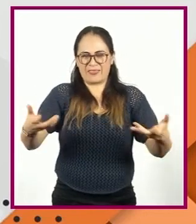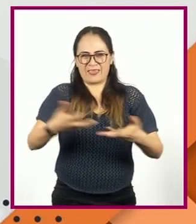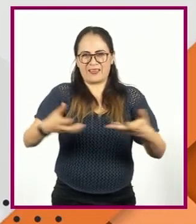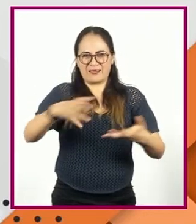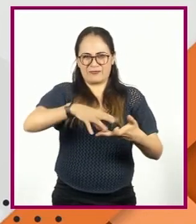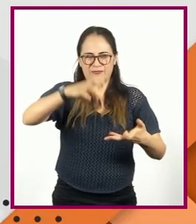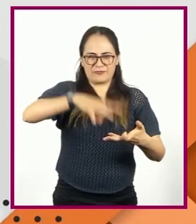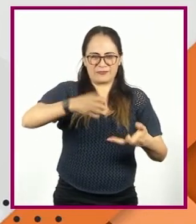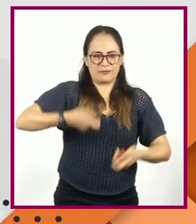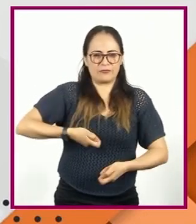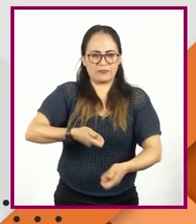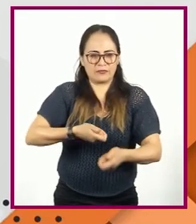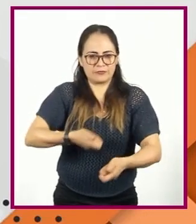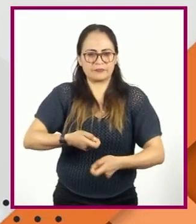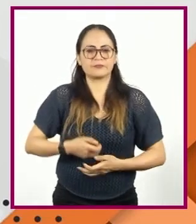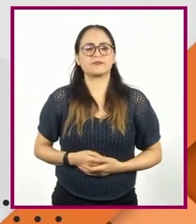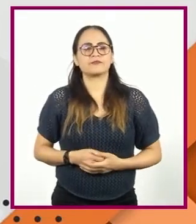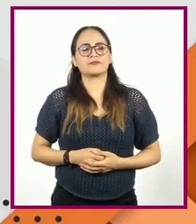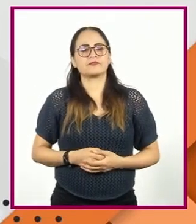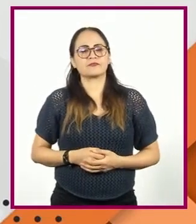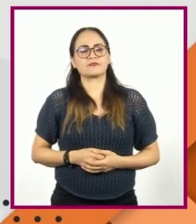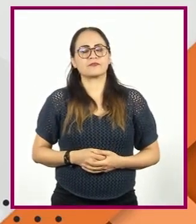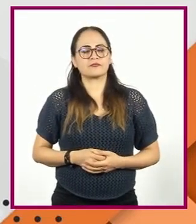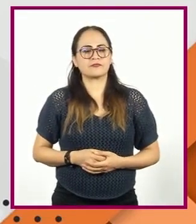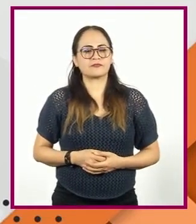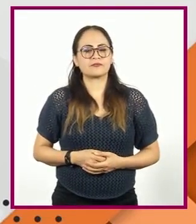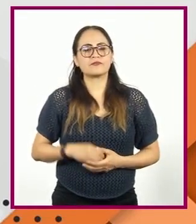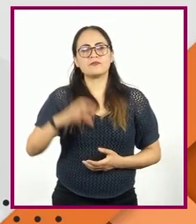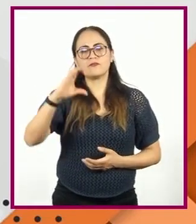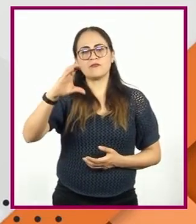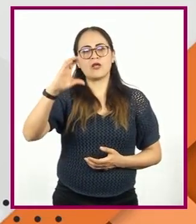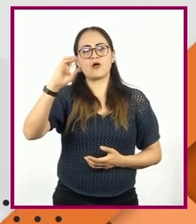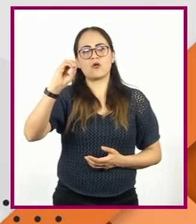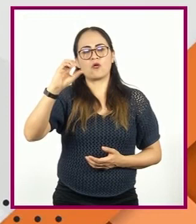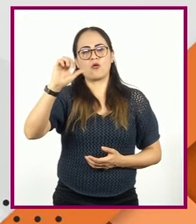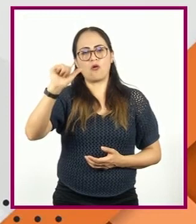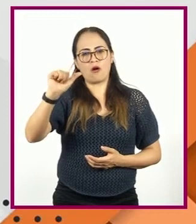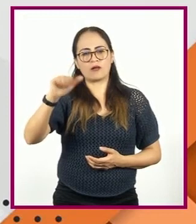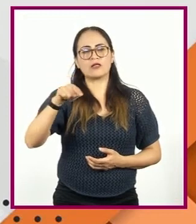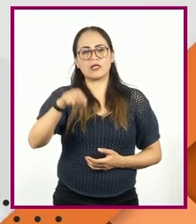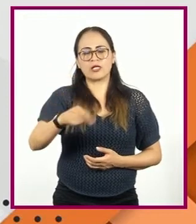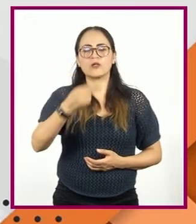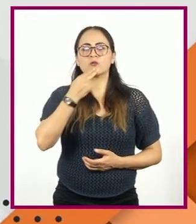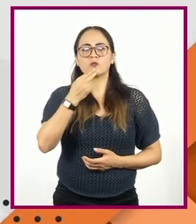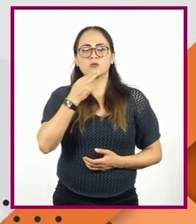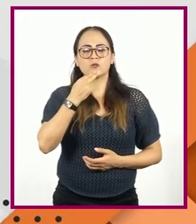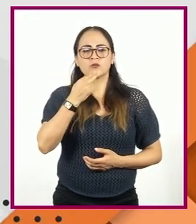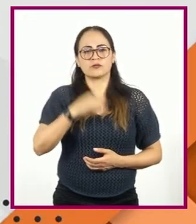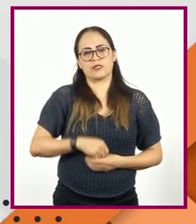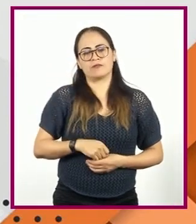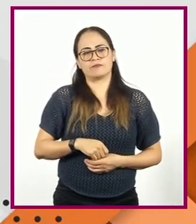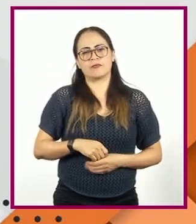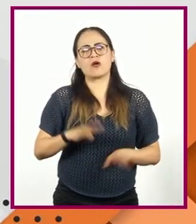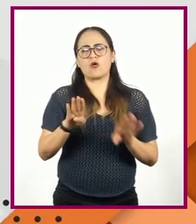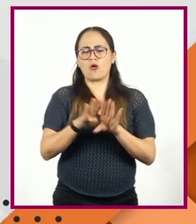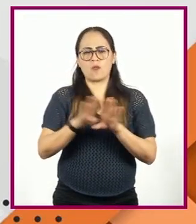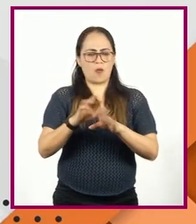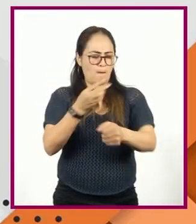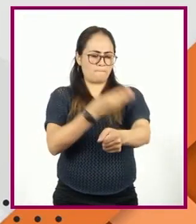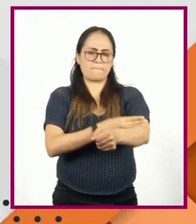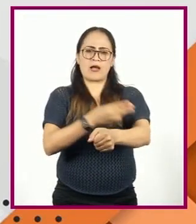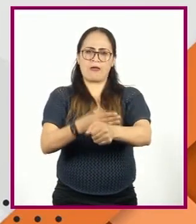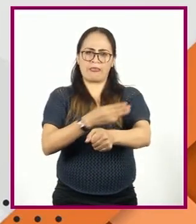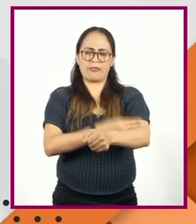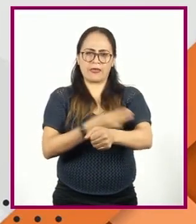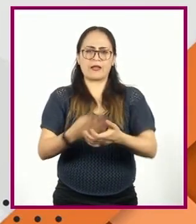náhuatl huitzoctli, y la coa o huictín. Esta se hacía de madera, pero